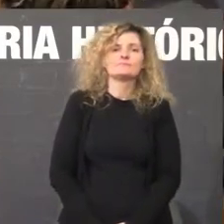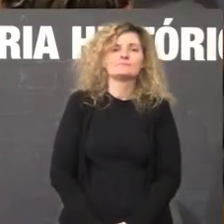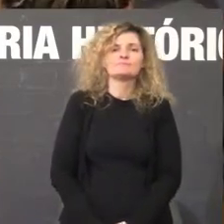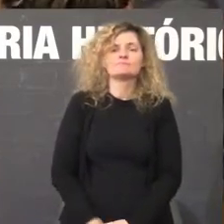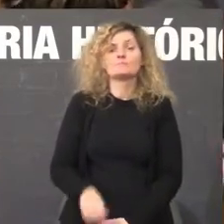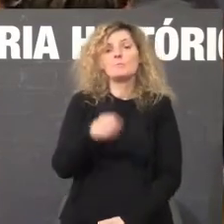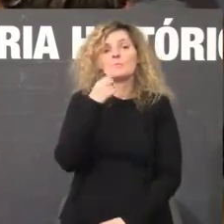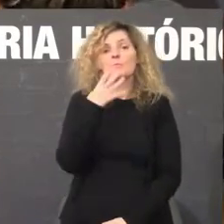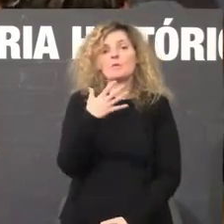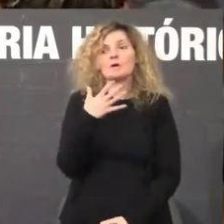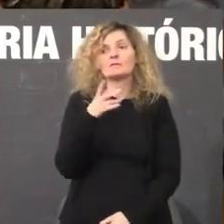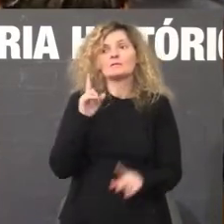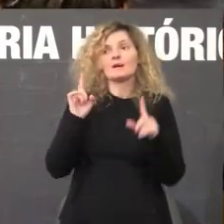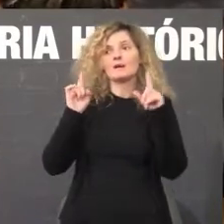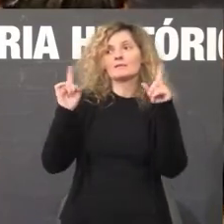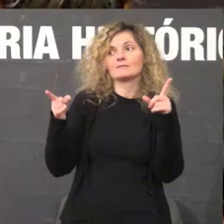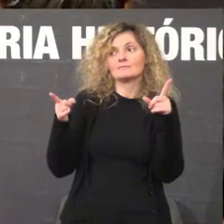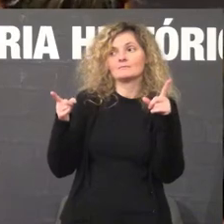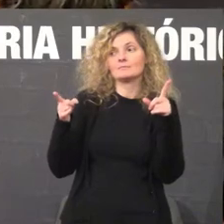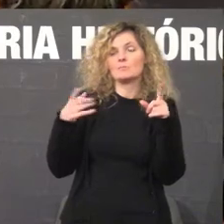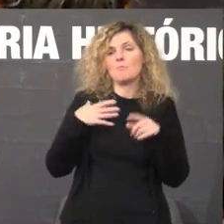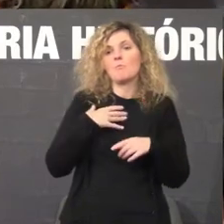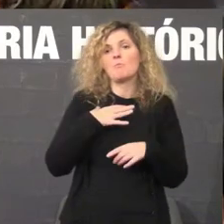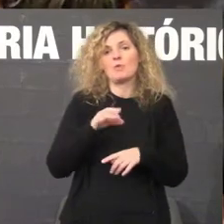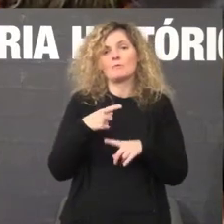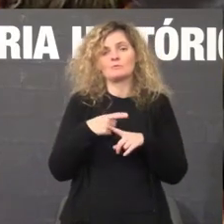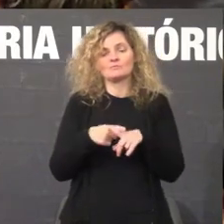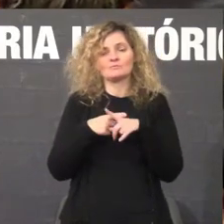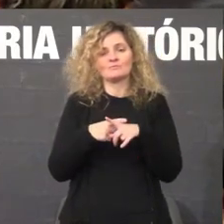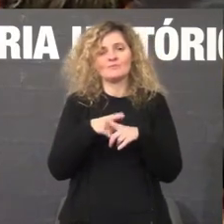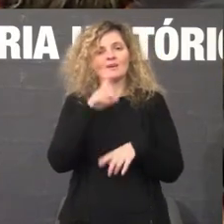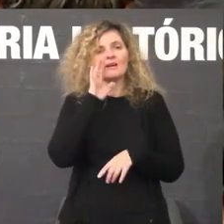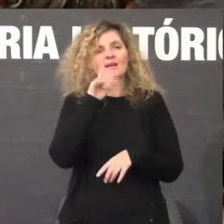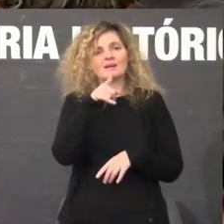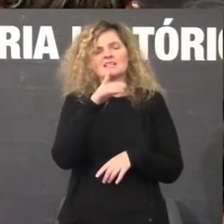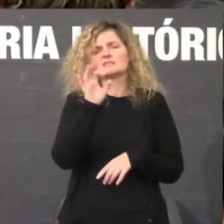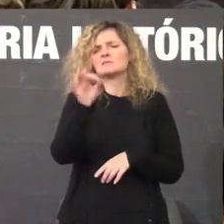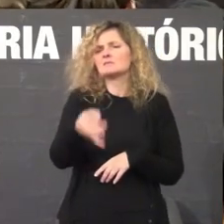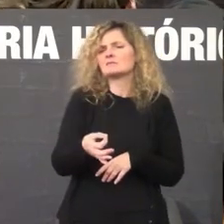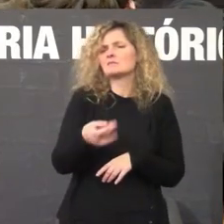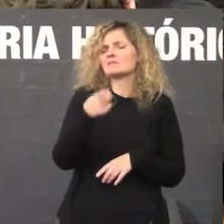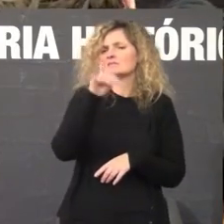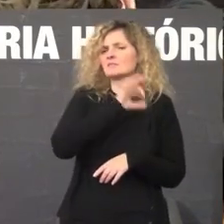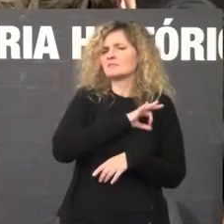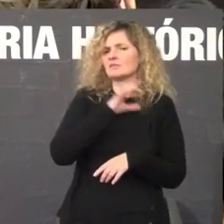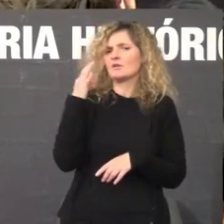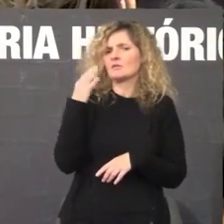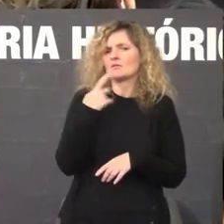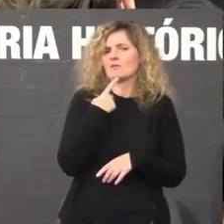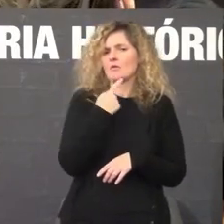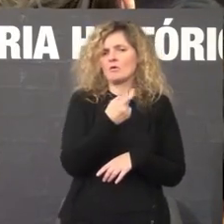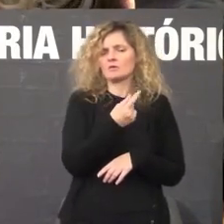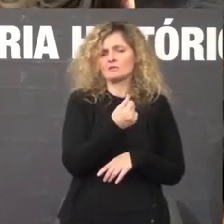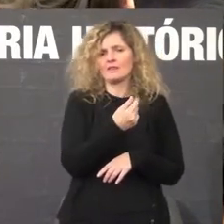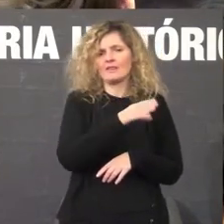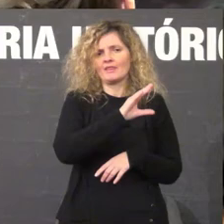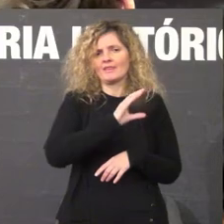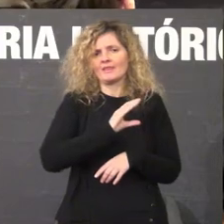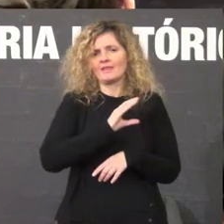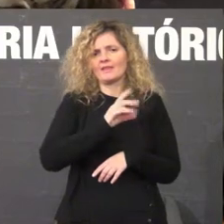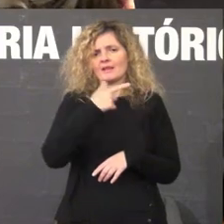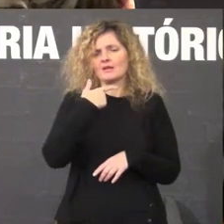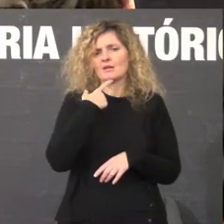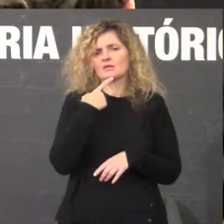Bueno, en todo caso, aunque podamos compartir, ¿no?, lo que ella dice, sí que es cierto que esas señoras nos han costado dinero. No se trata